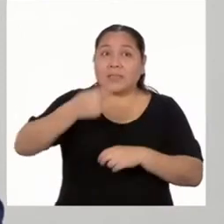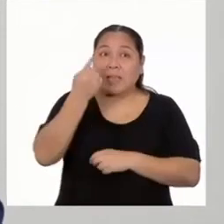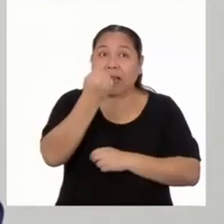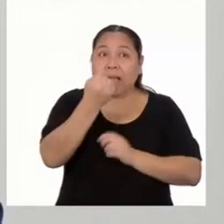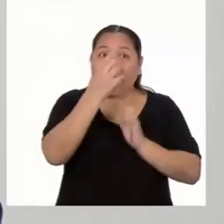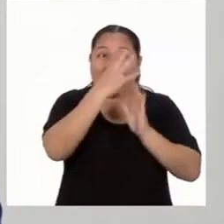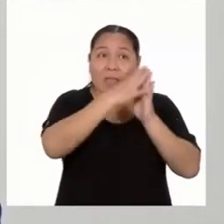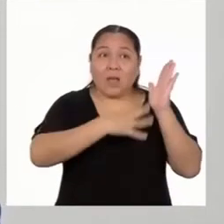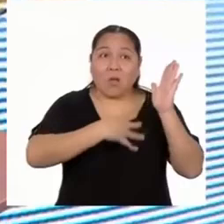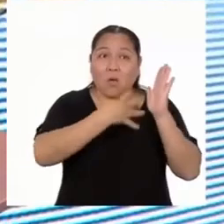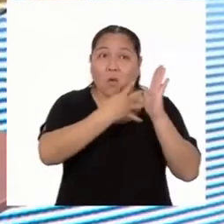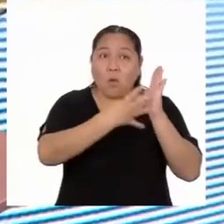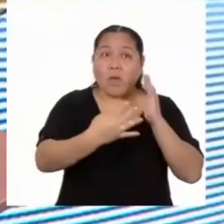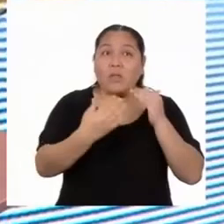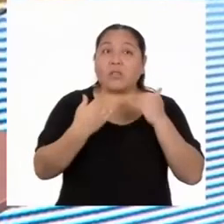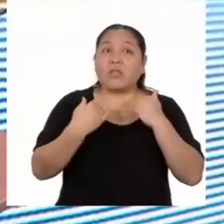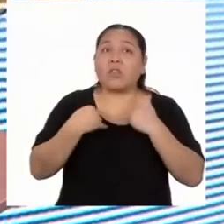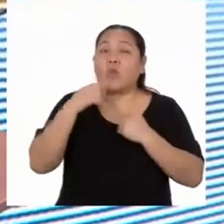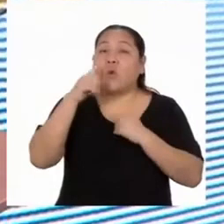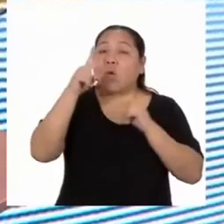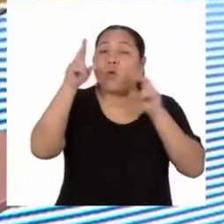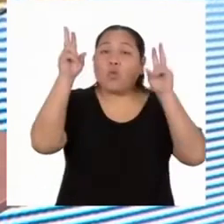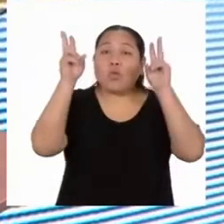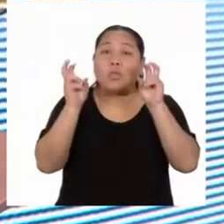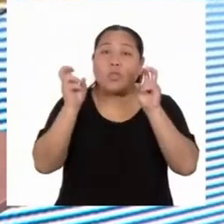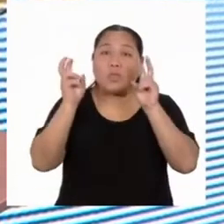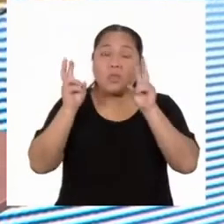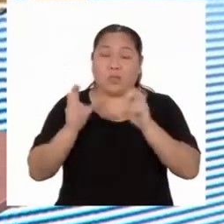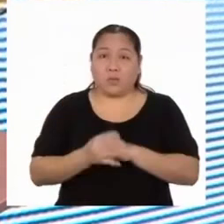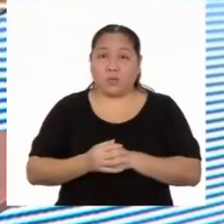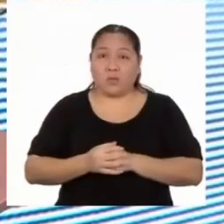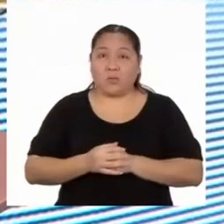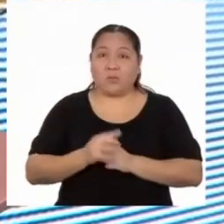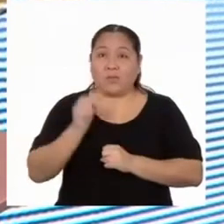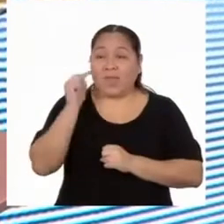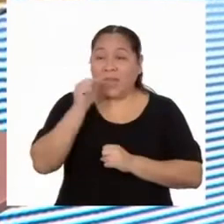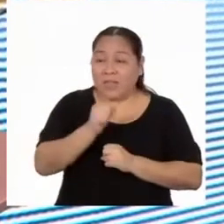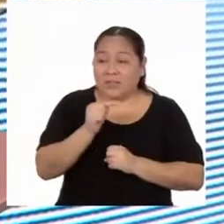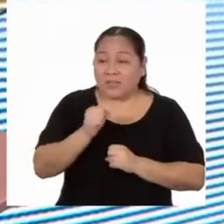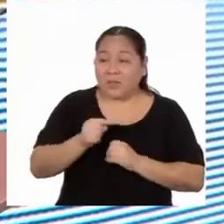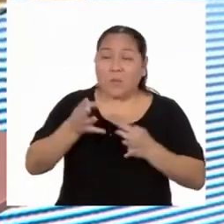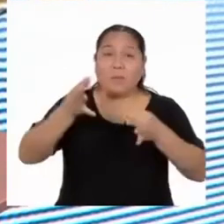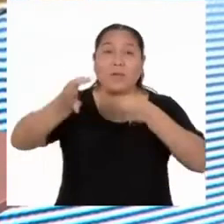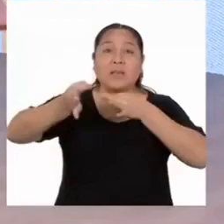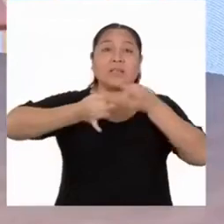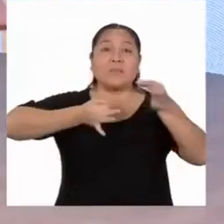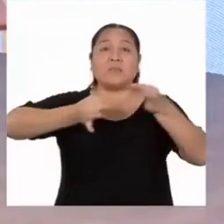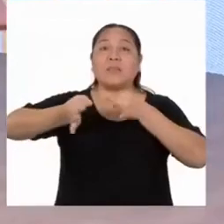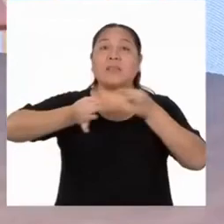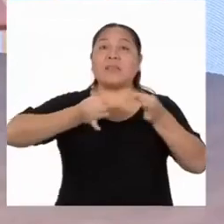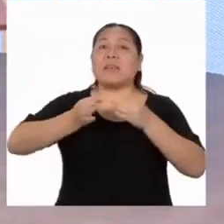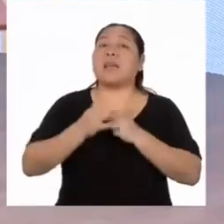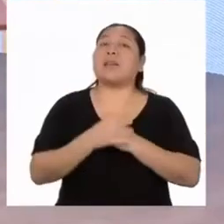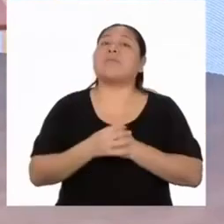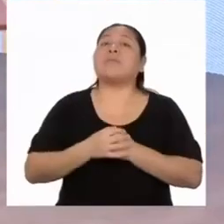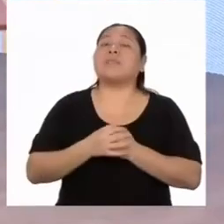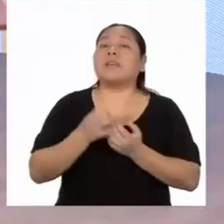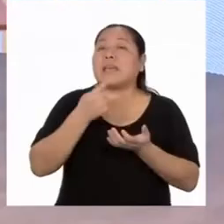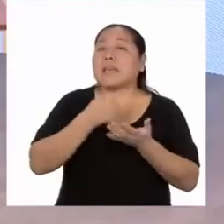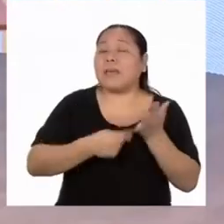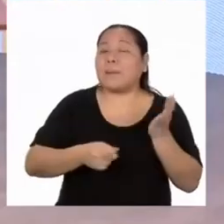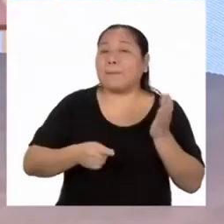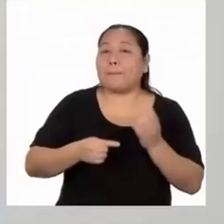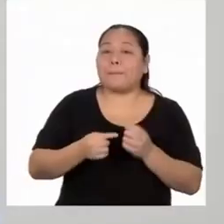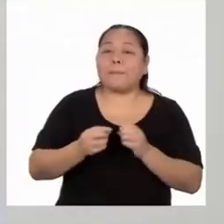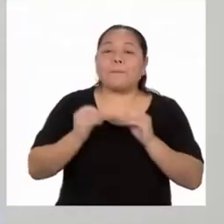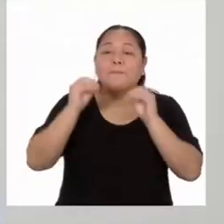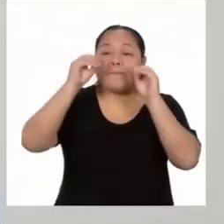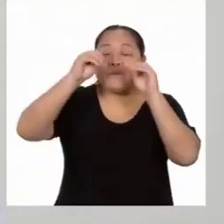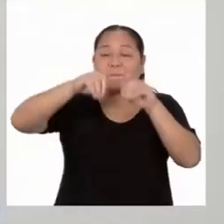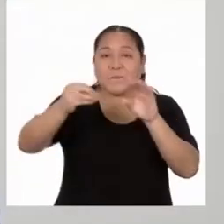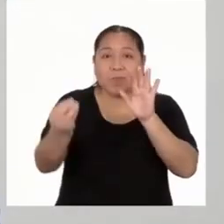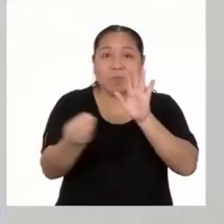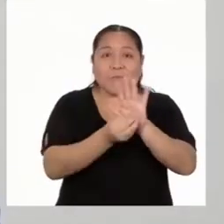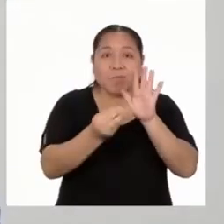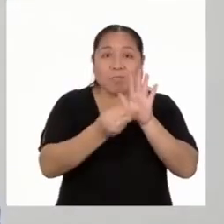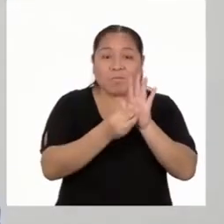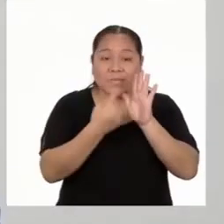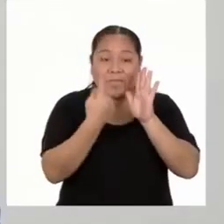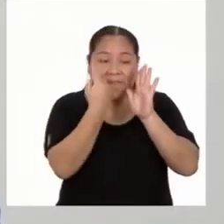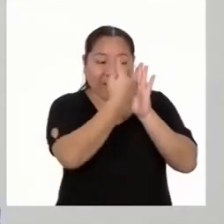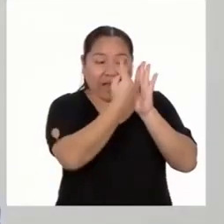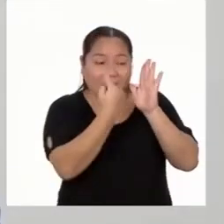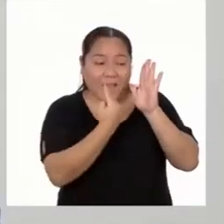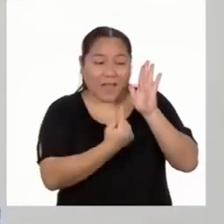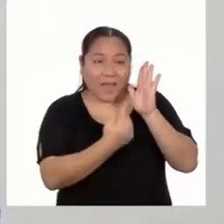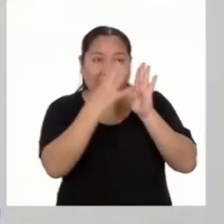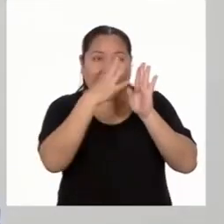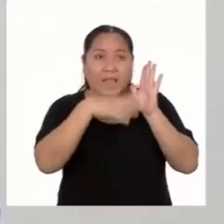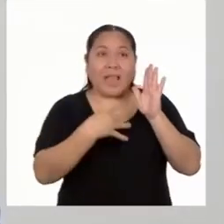tiene un título. Los títulos ya me explican lo que va a detallarse en cada cuadro. Ahora sí